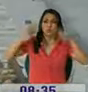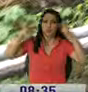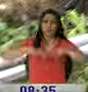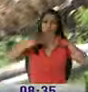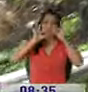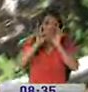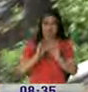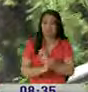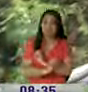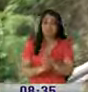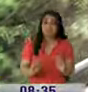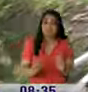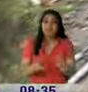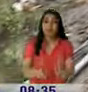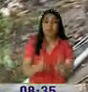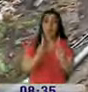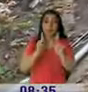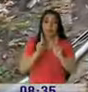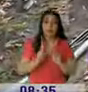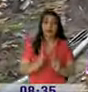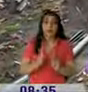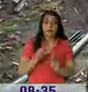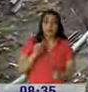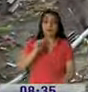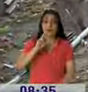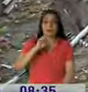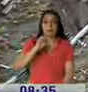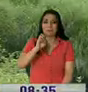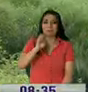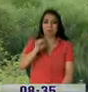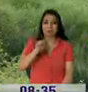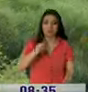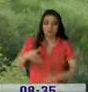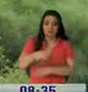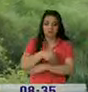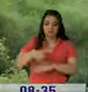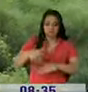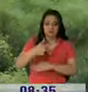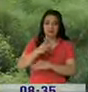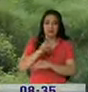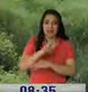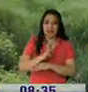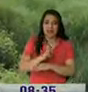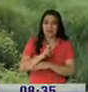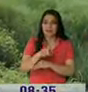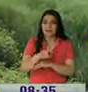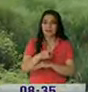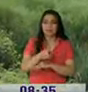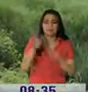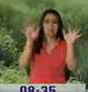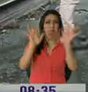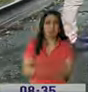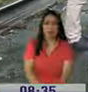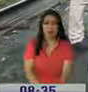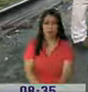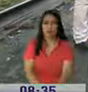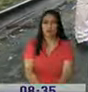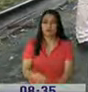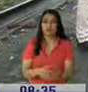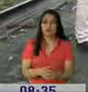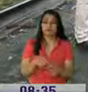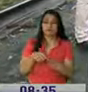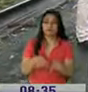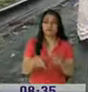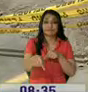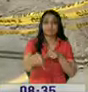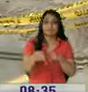de mantenimiento, este puente ubicado en el sector de la Armenia 2 sobre la calle Charles Darwin al nororiente de Quito colapsó. La circulación por